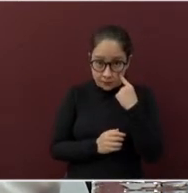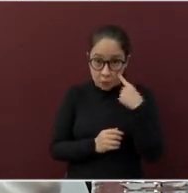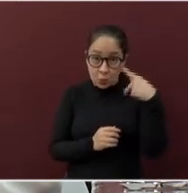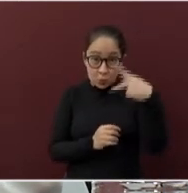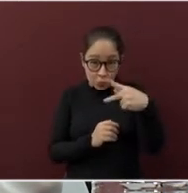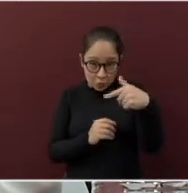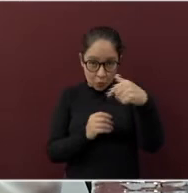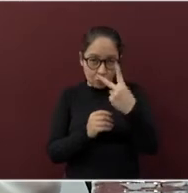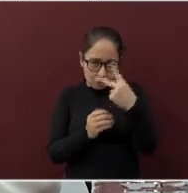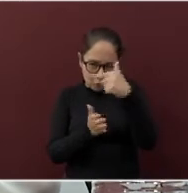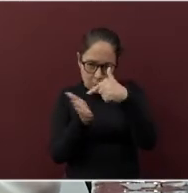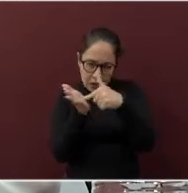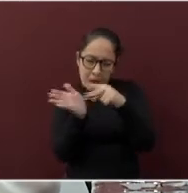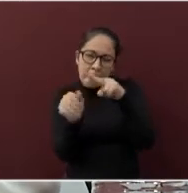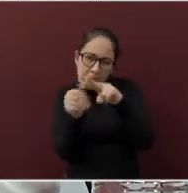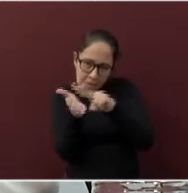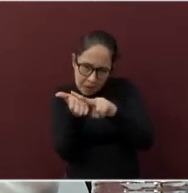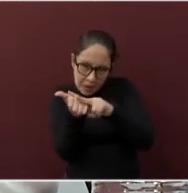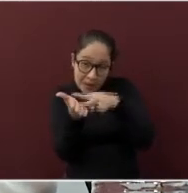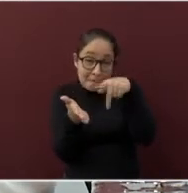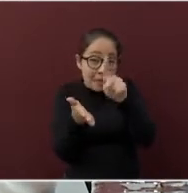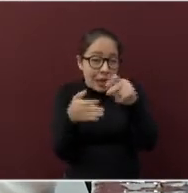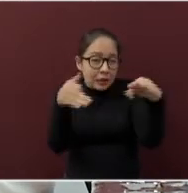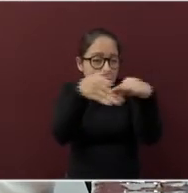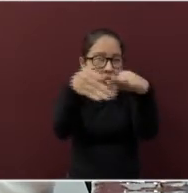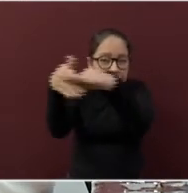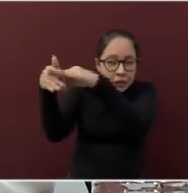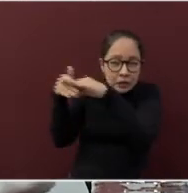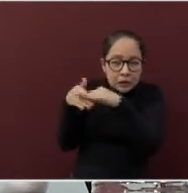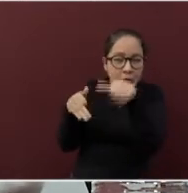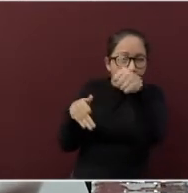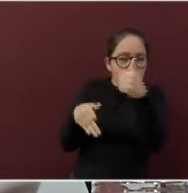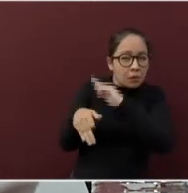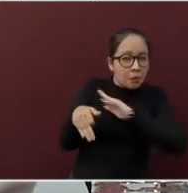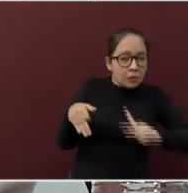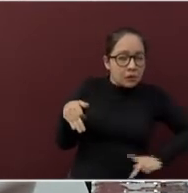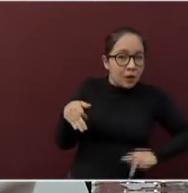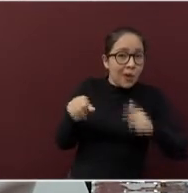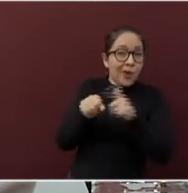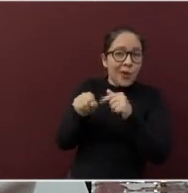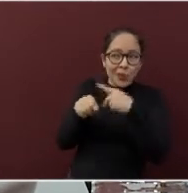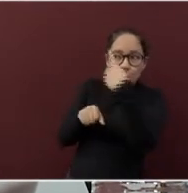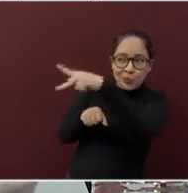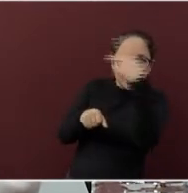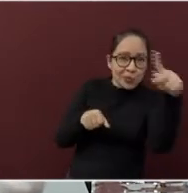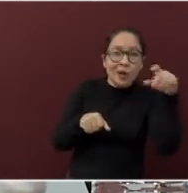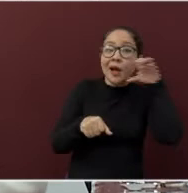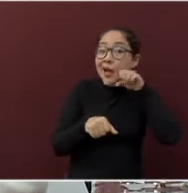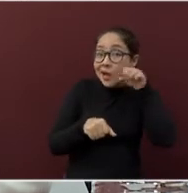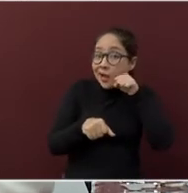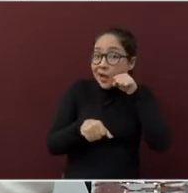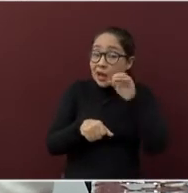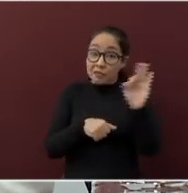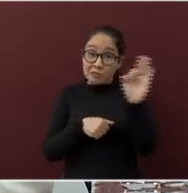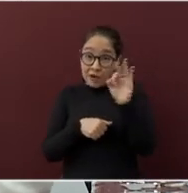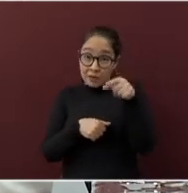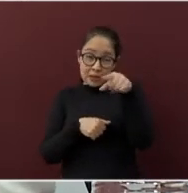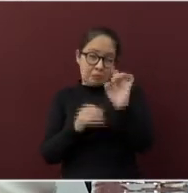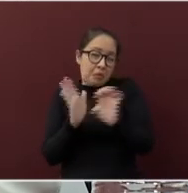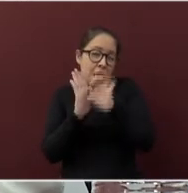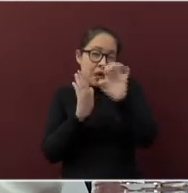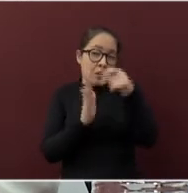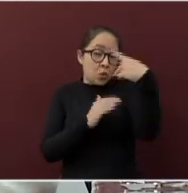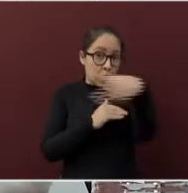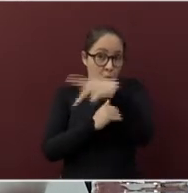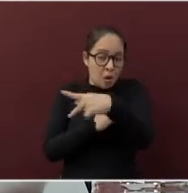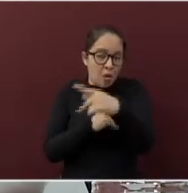alrededor siguen en naranja por lo que si no tienen cuidado seguramente